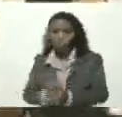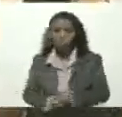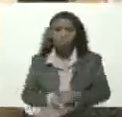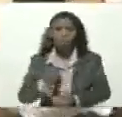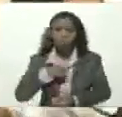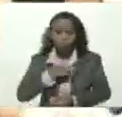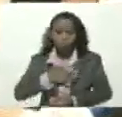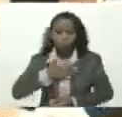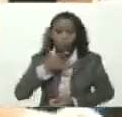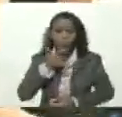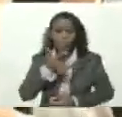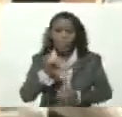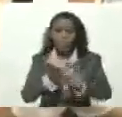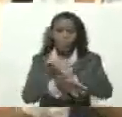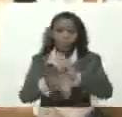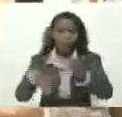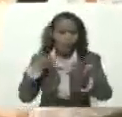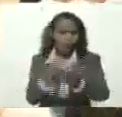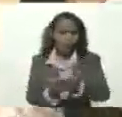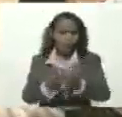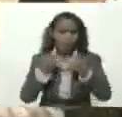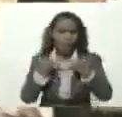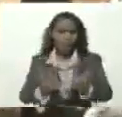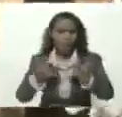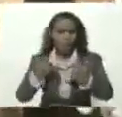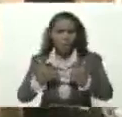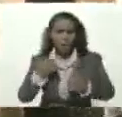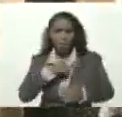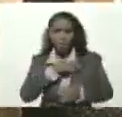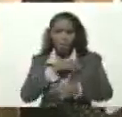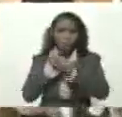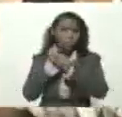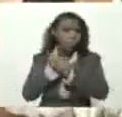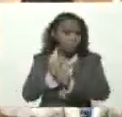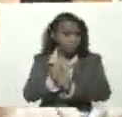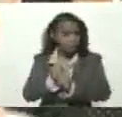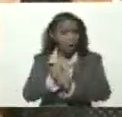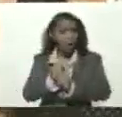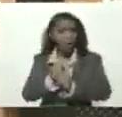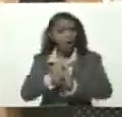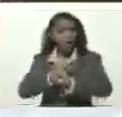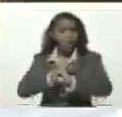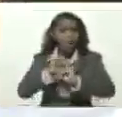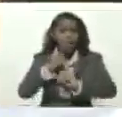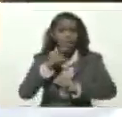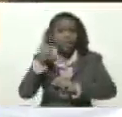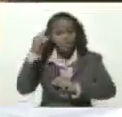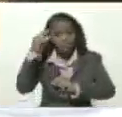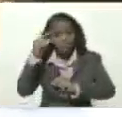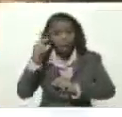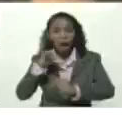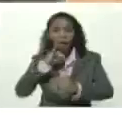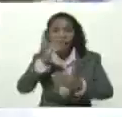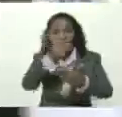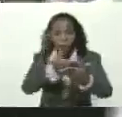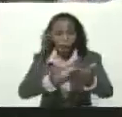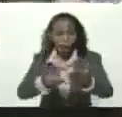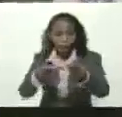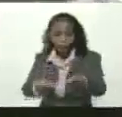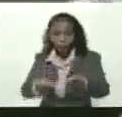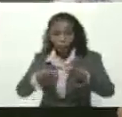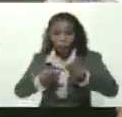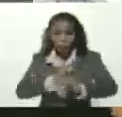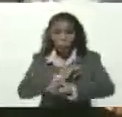decir, hasta ahora, tenemos que esperar el transcurso del día, el cierre, los informes que se harán a final